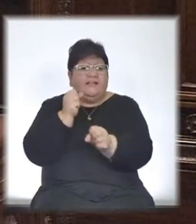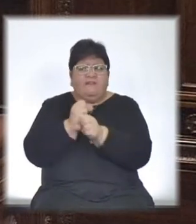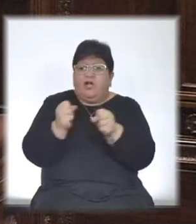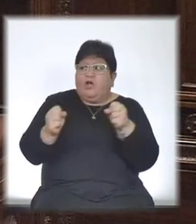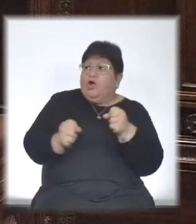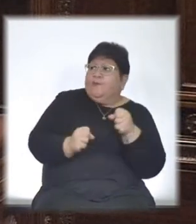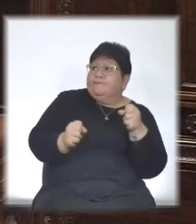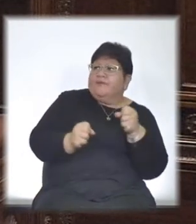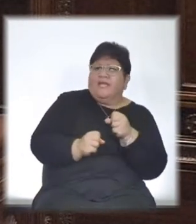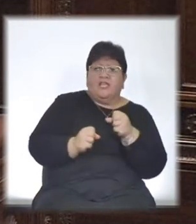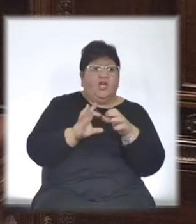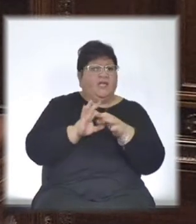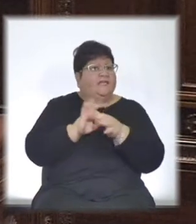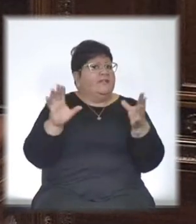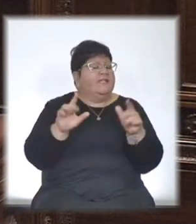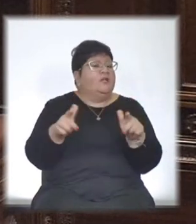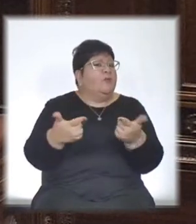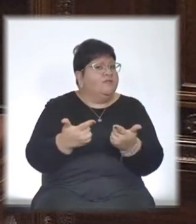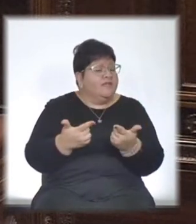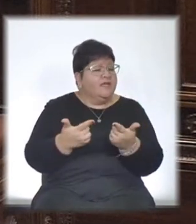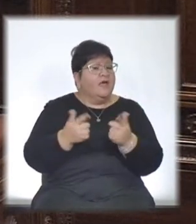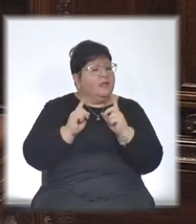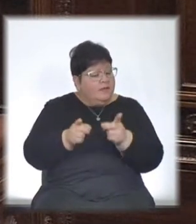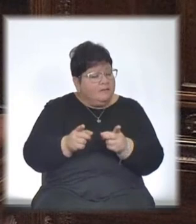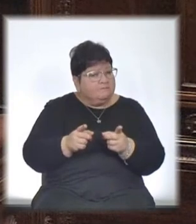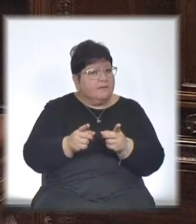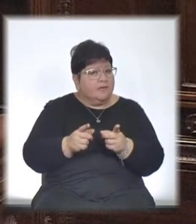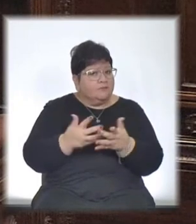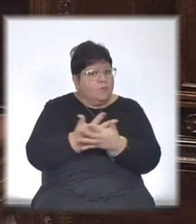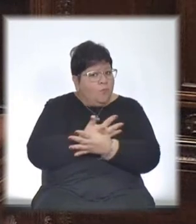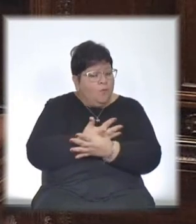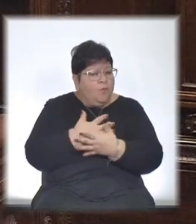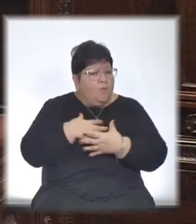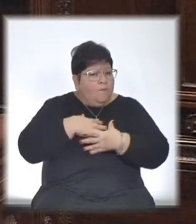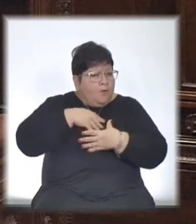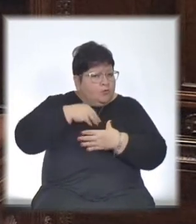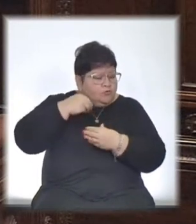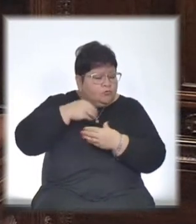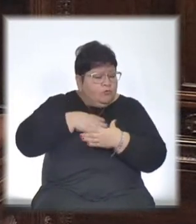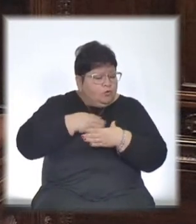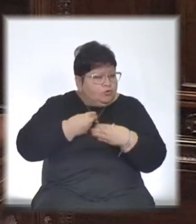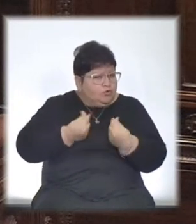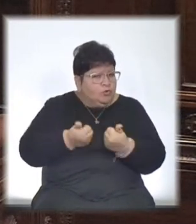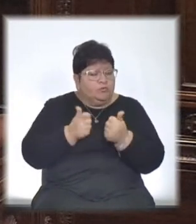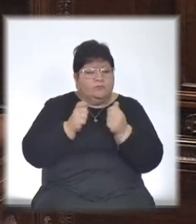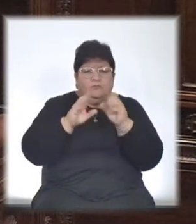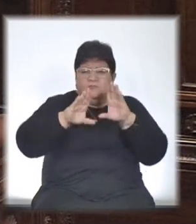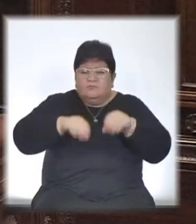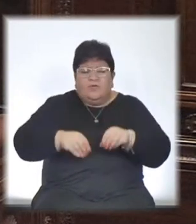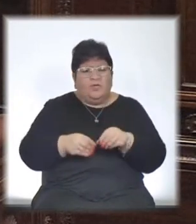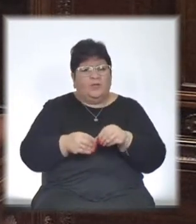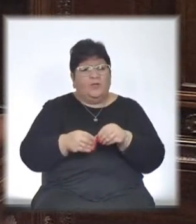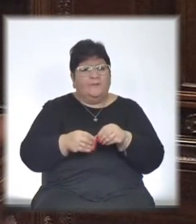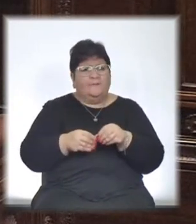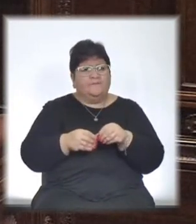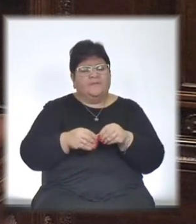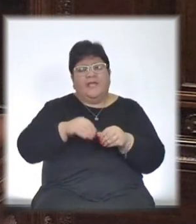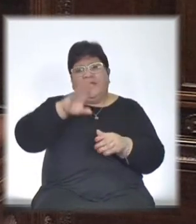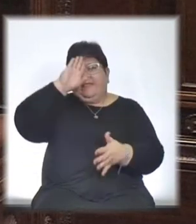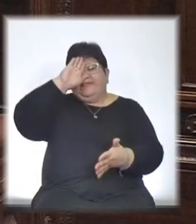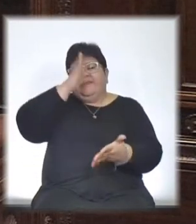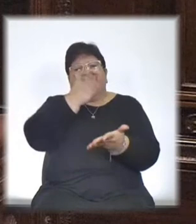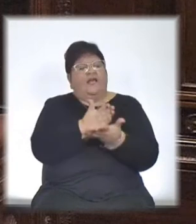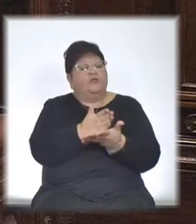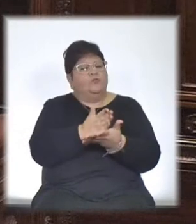pérdida de libertades, los daños emocionales y económicos sobre las familias. El terrorismo de Estado encarceló y torturó